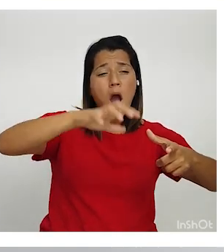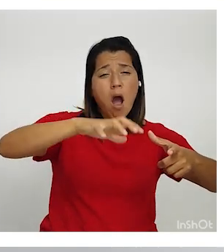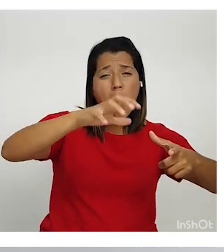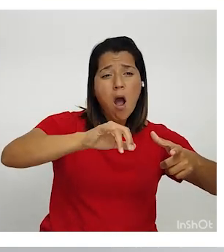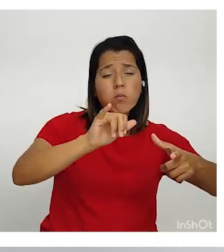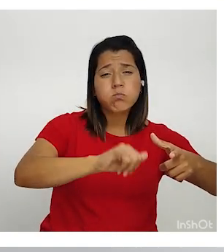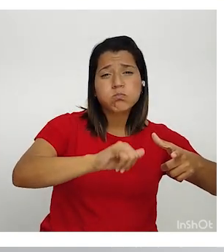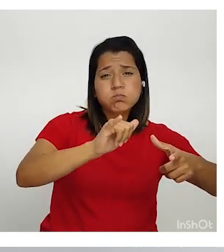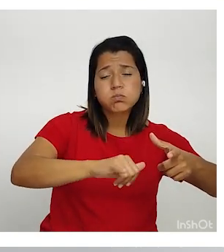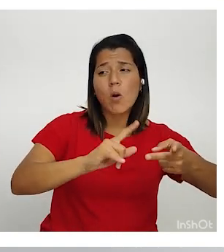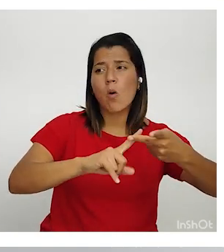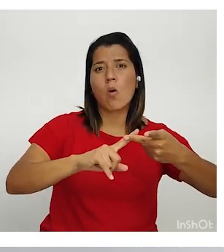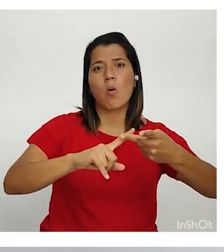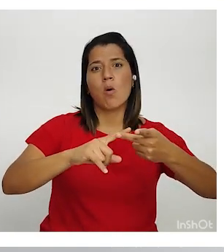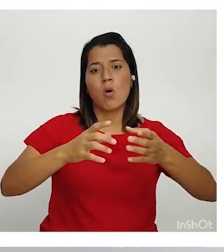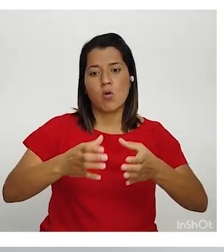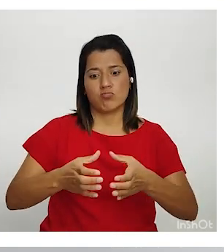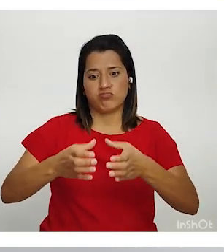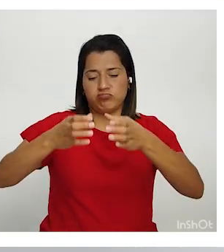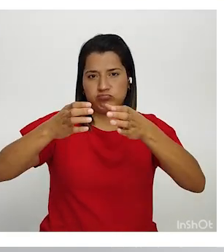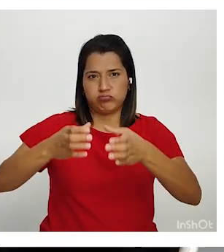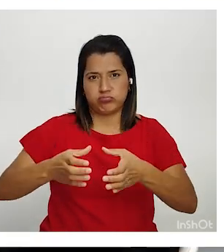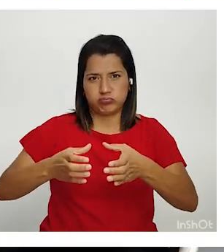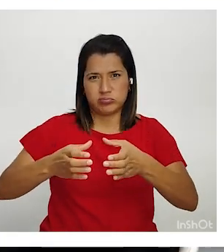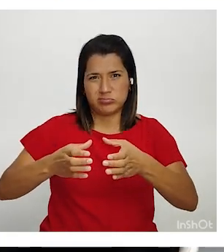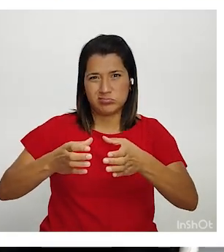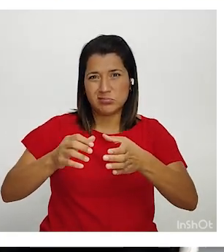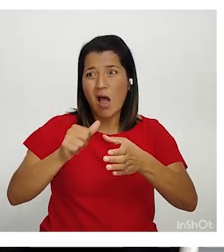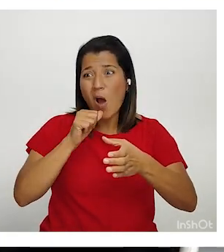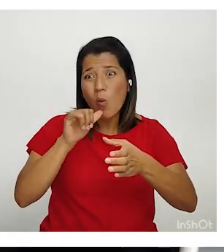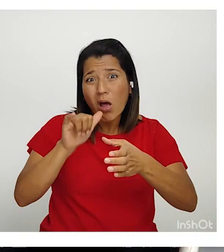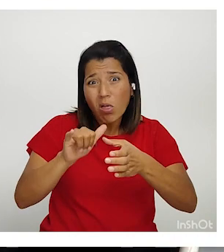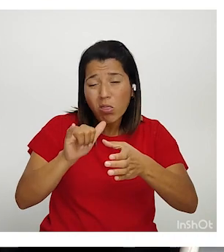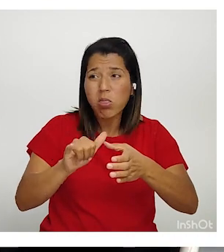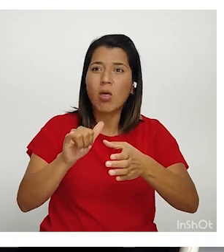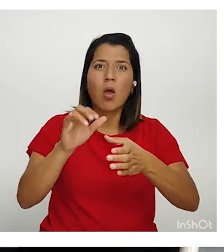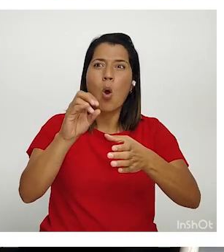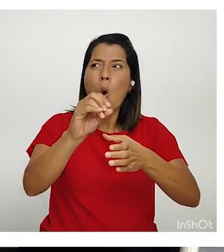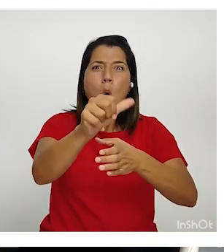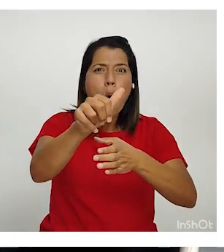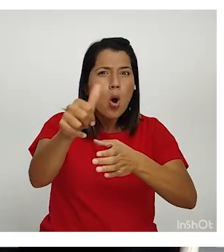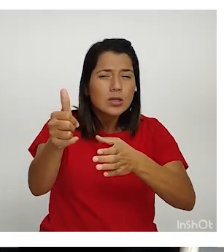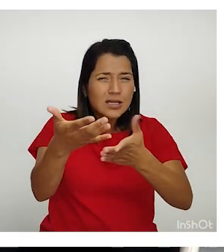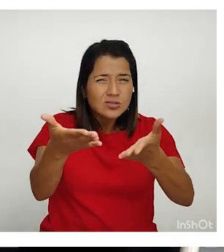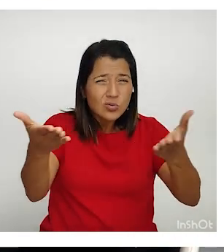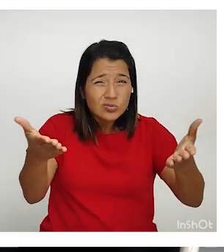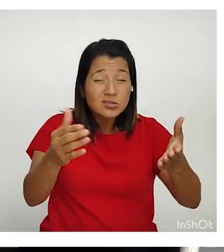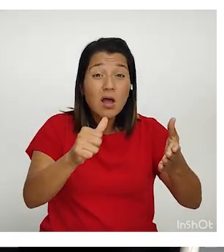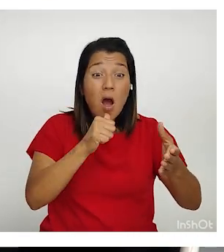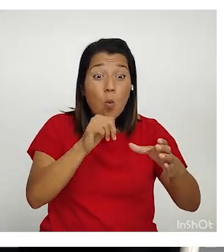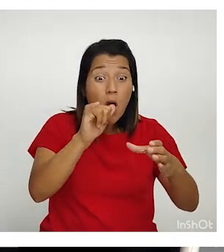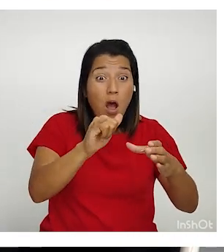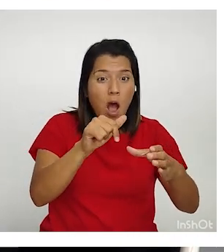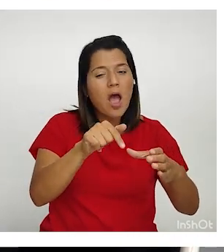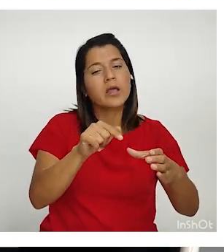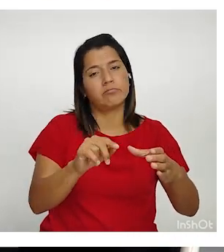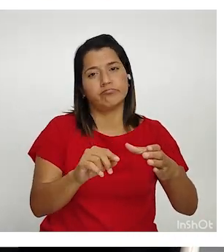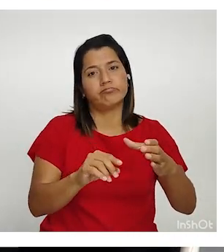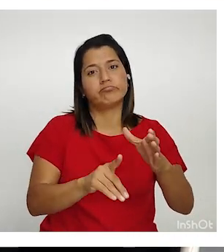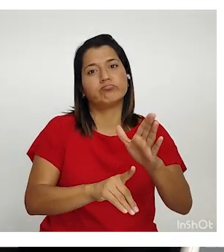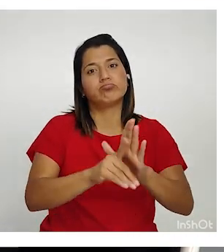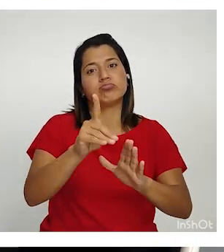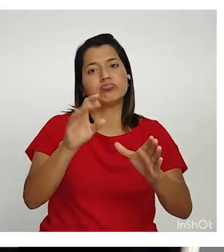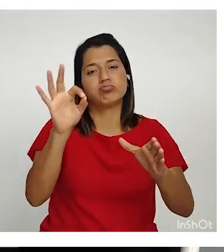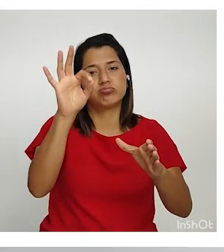que permitan o puedan ser un foco de criaderos de mosquitos, ¿verdad? Entonces, esto es algo importante que debemos de poner en práctica